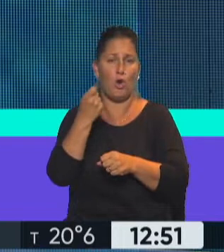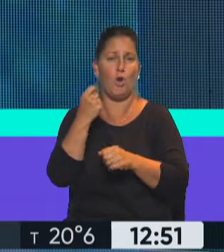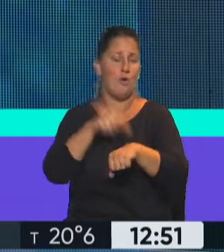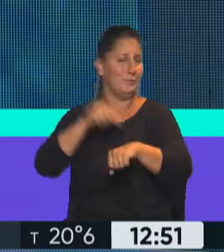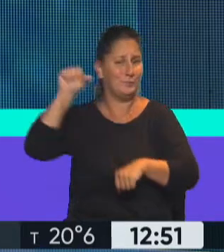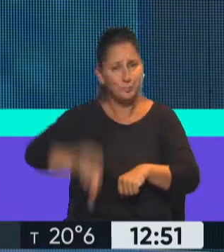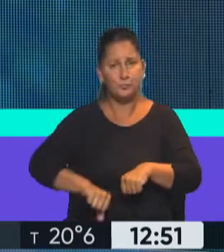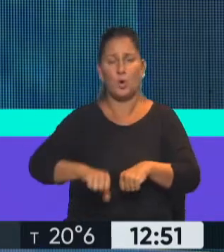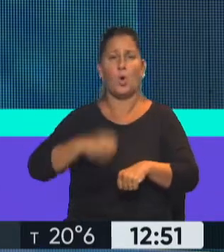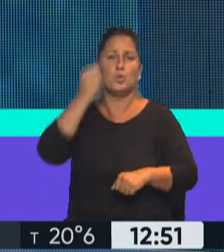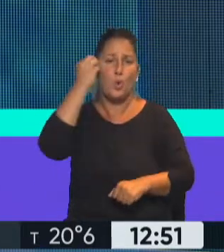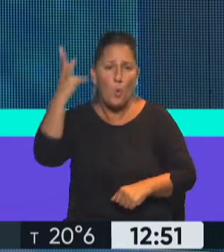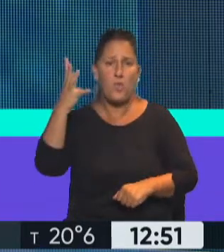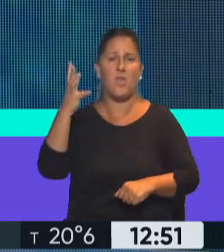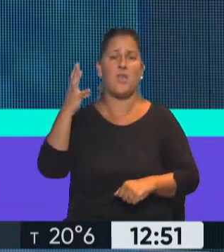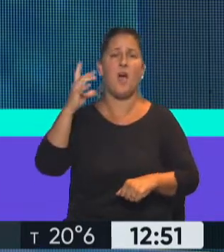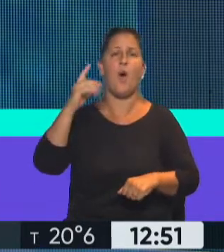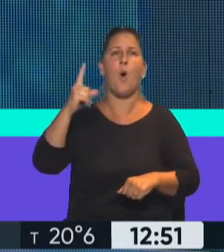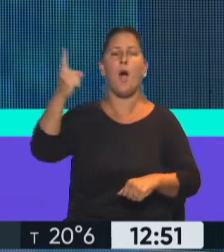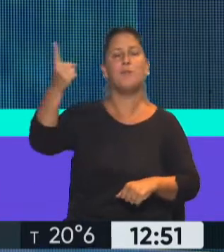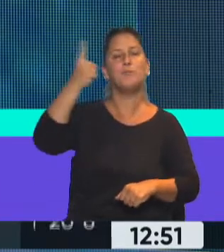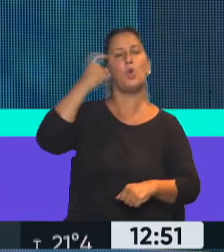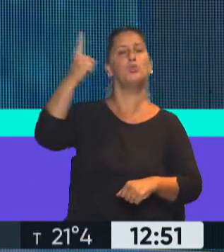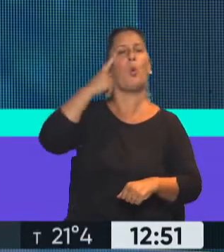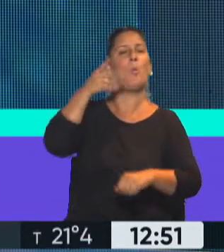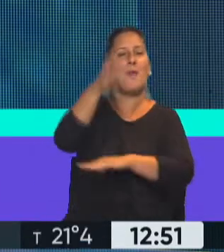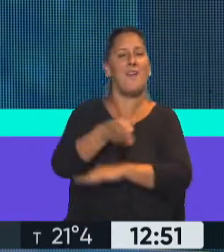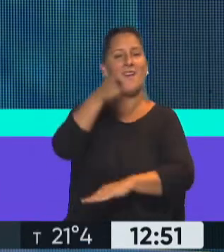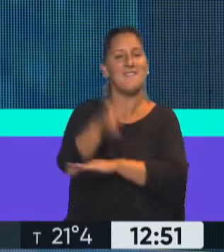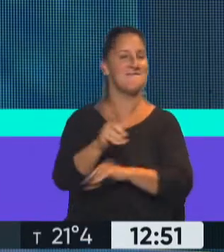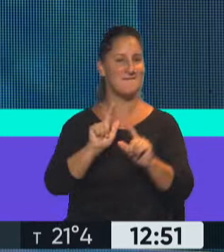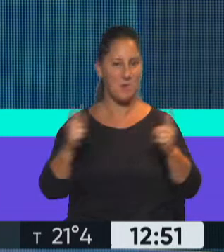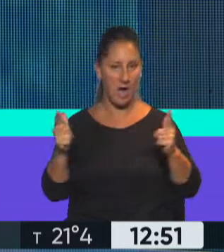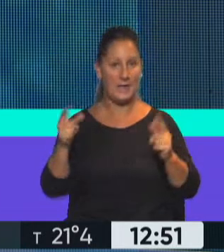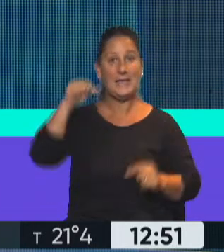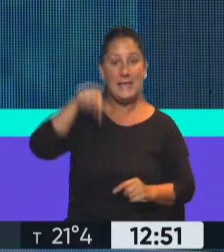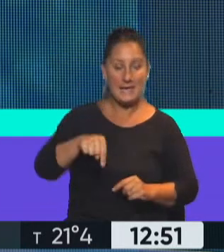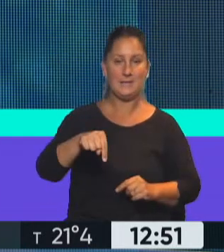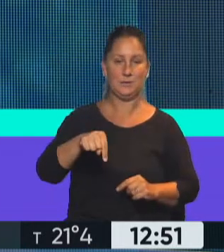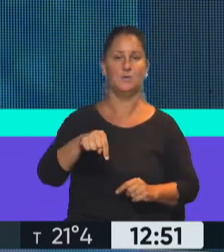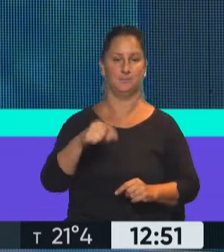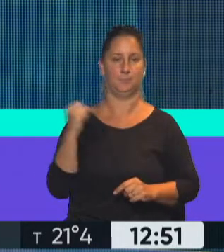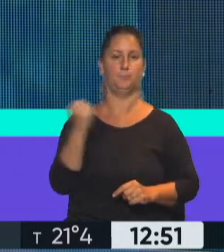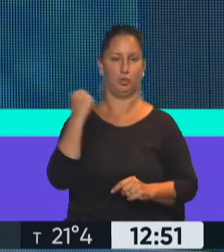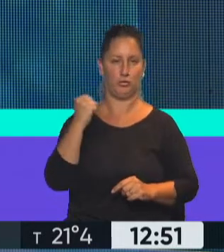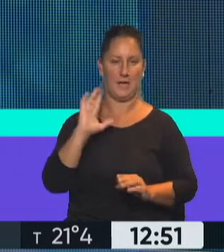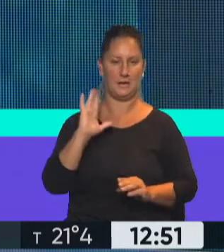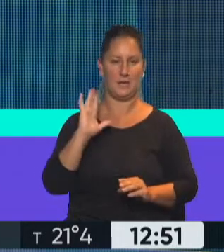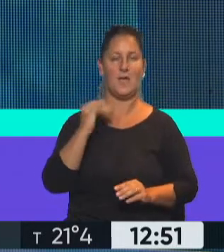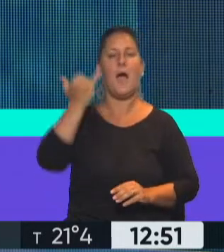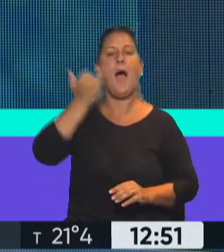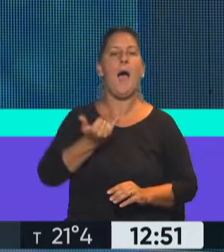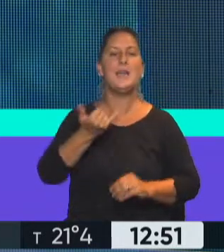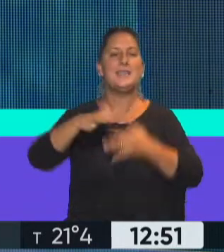tiempo que se olvidan que no tienen la cultura sabe hacerlo y es por eso que esto es lo demás no hay un mundo